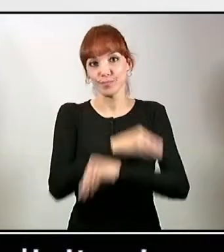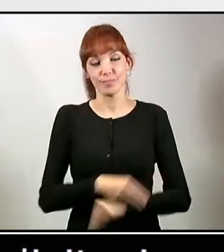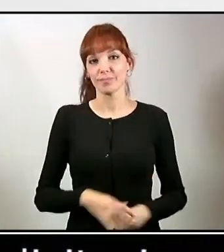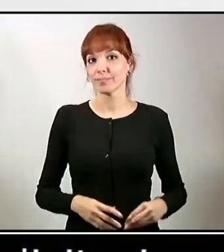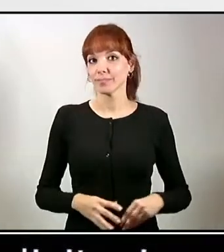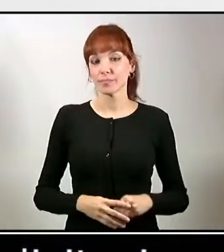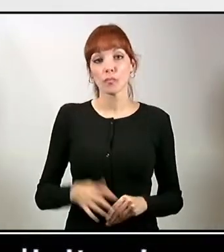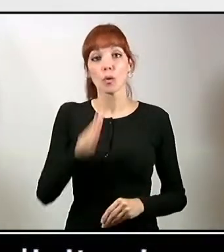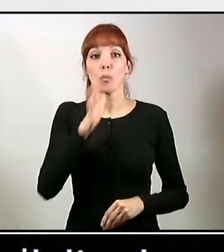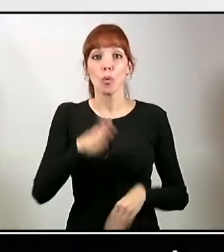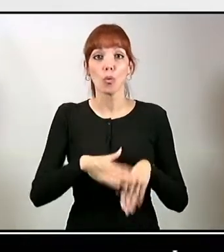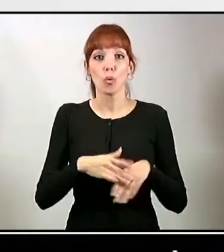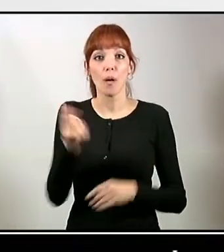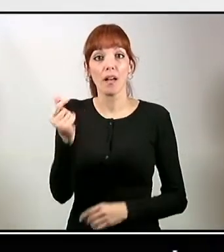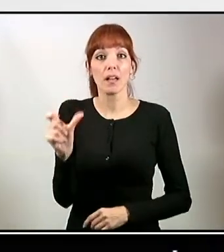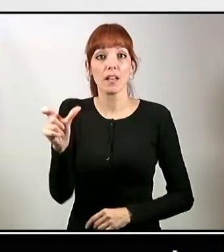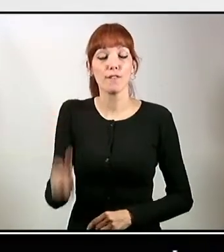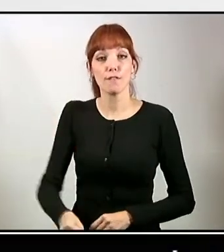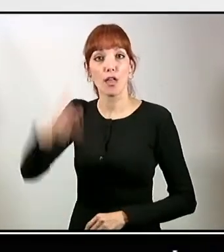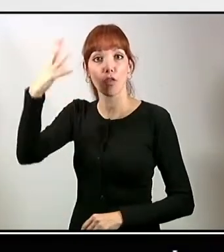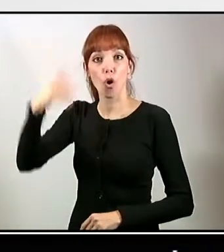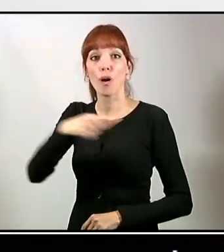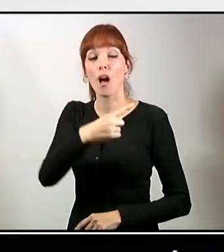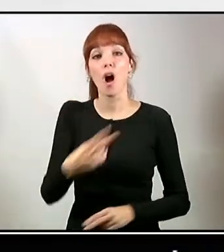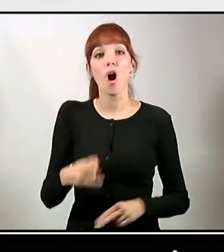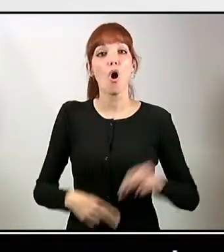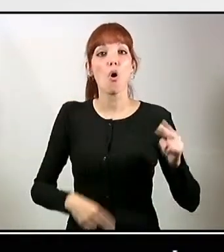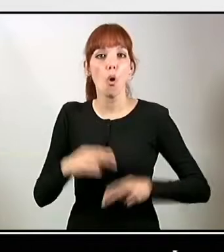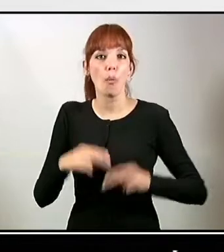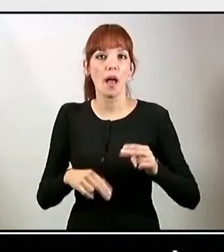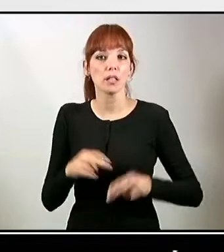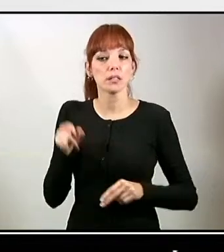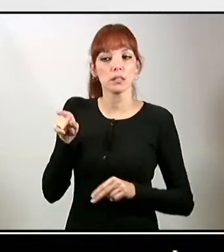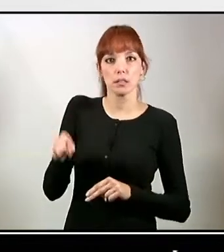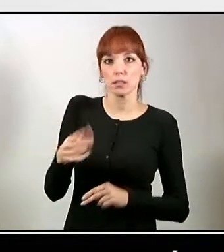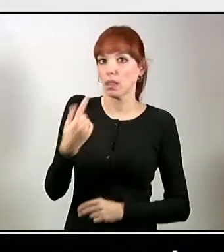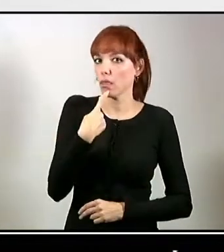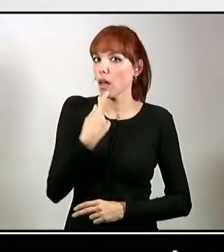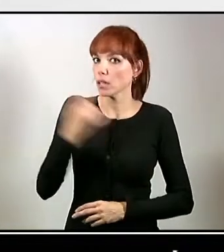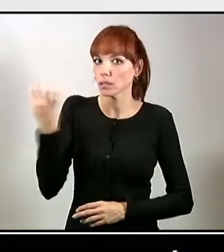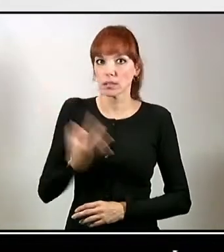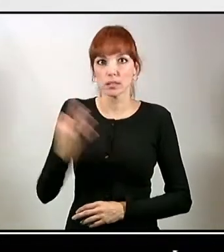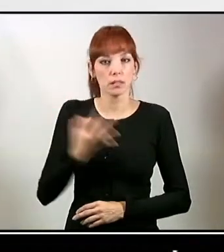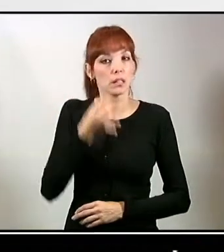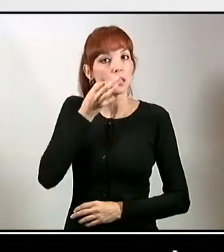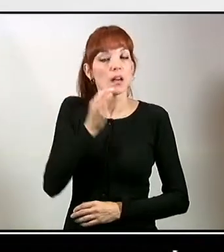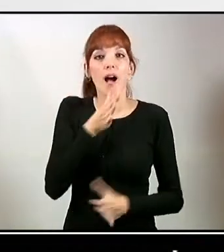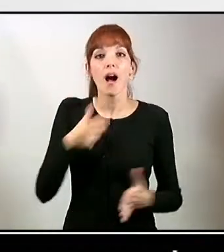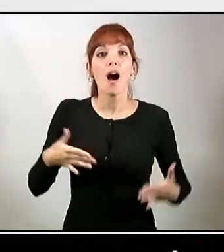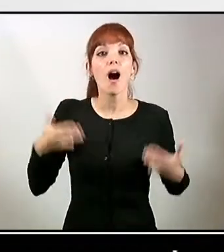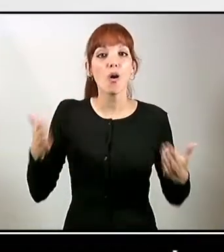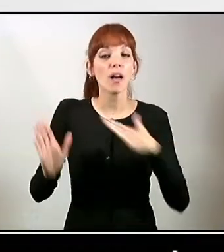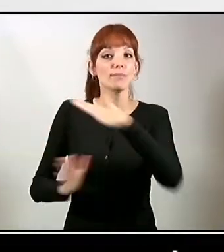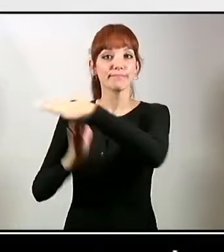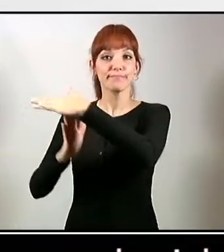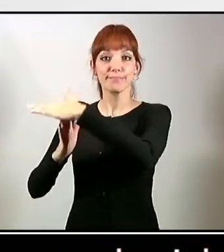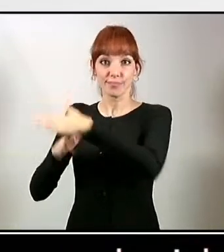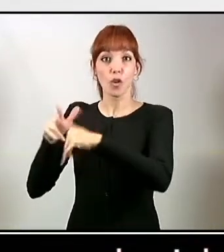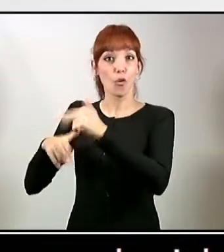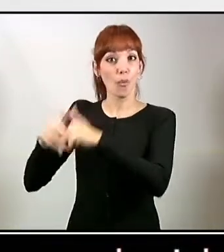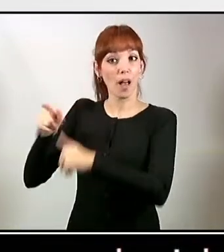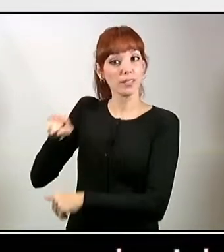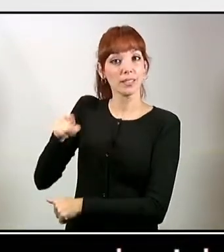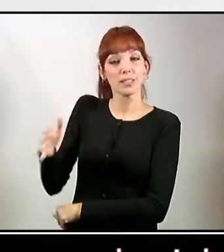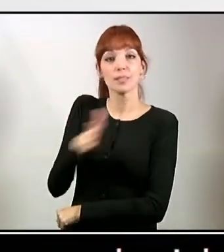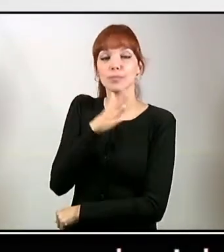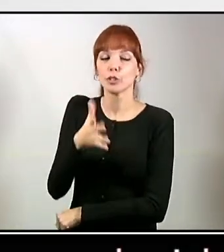a la inflación. Y hay algunas obras, y hay que decirlo porque es así, que en estos momentos están paralizadas precisamente por